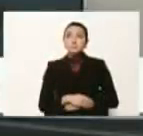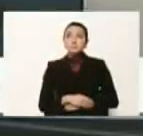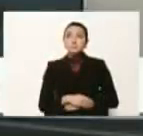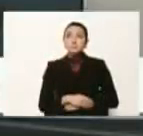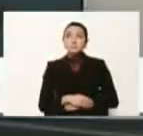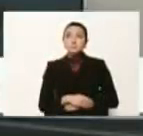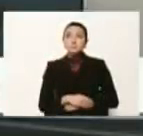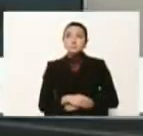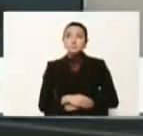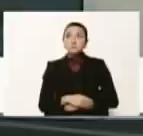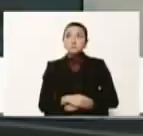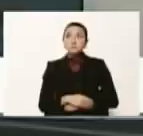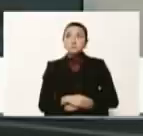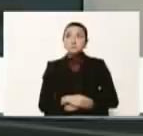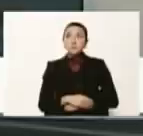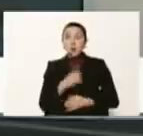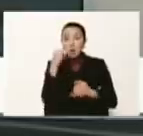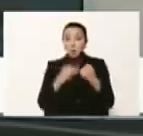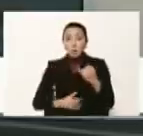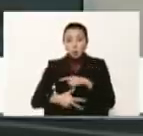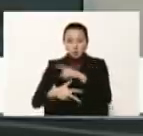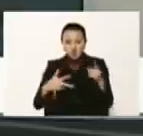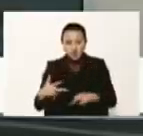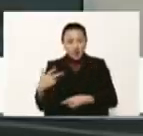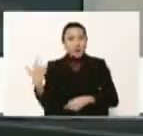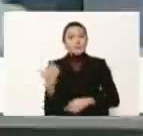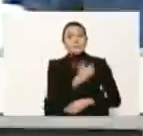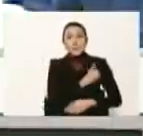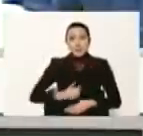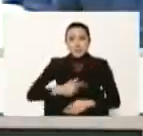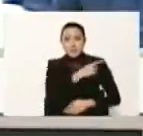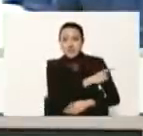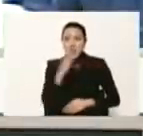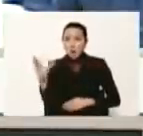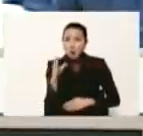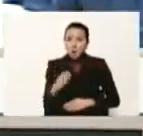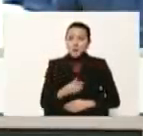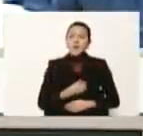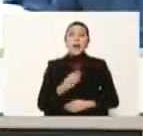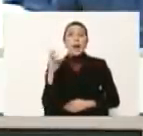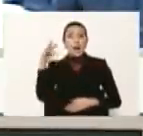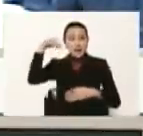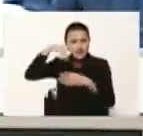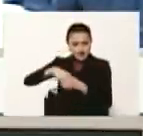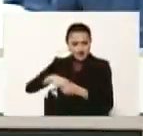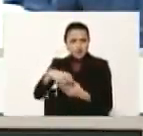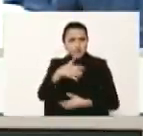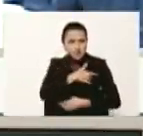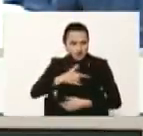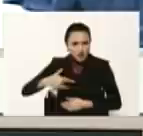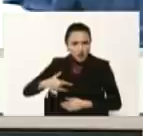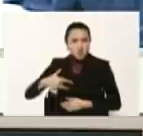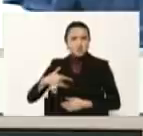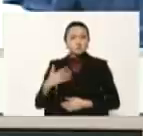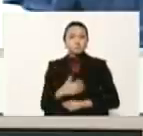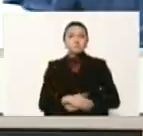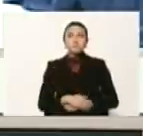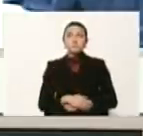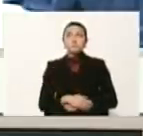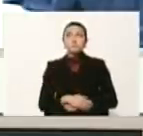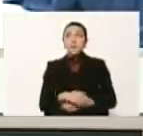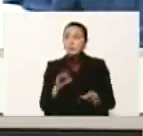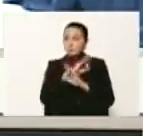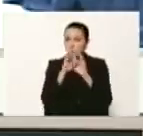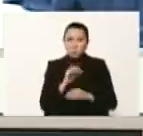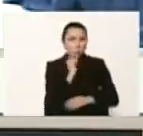que los últimos tres presidentes colombianos han intentado invadir Venezuela, han intentado el